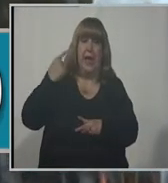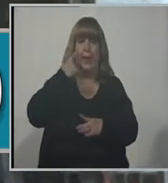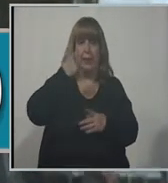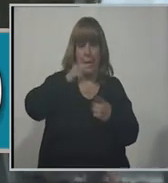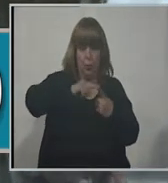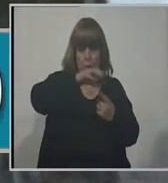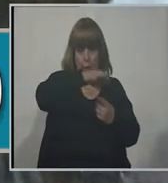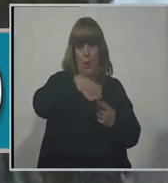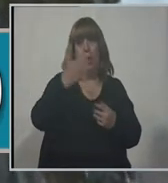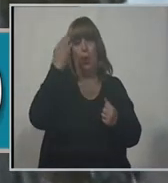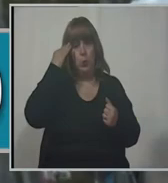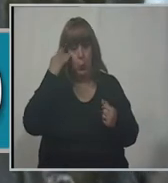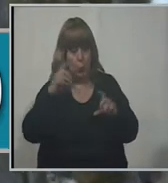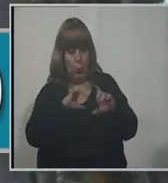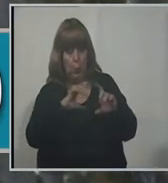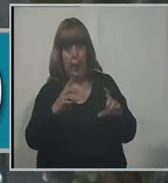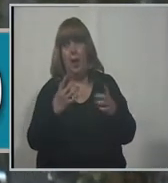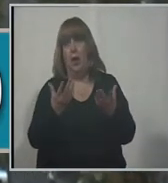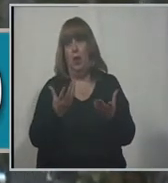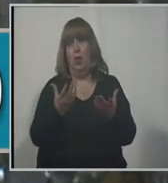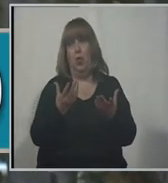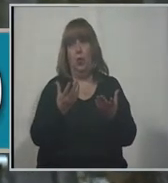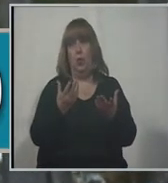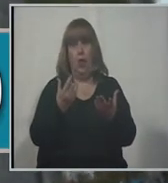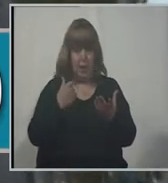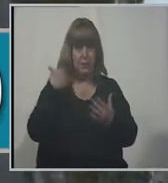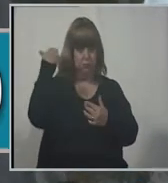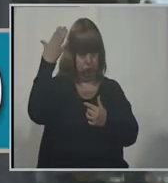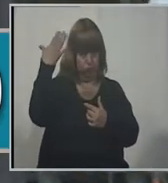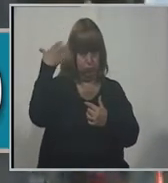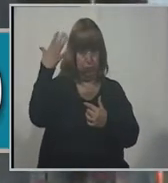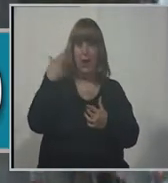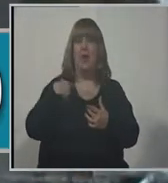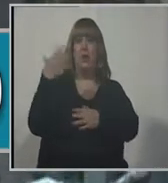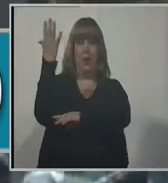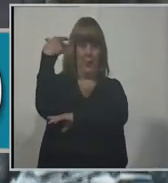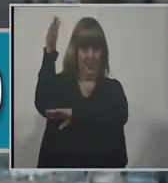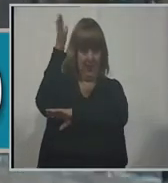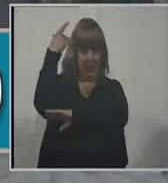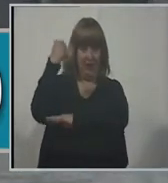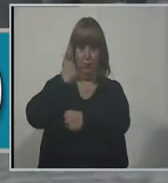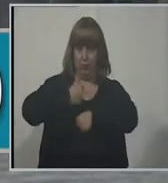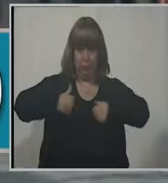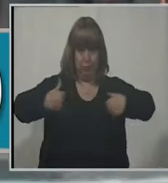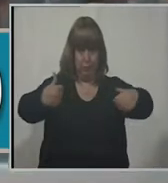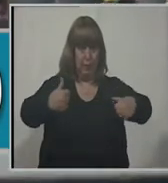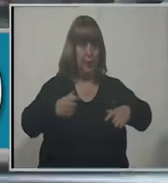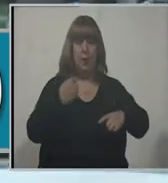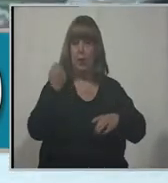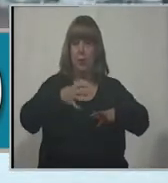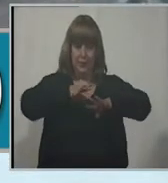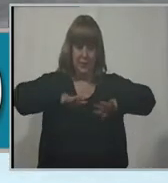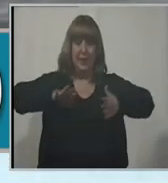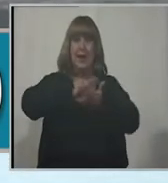instituciones culturales más hacen aquí sus actos cívicos, se ha ponderado ese espacio. También tenemos